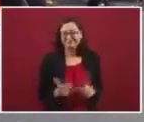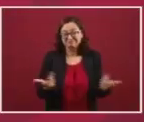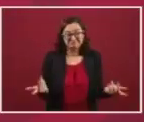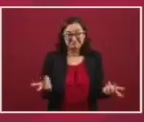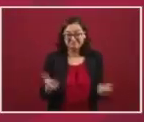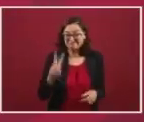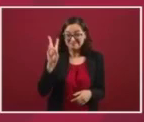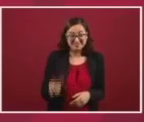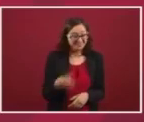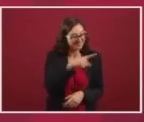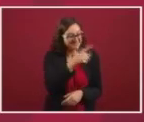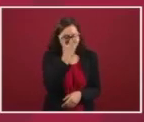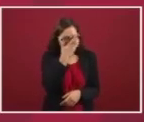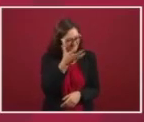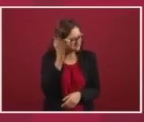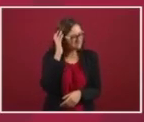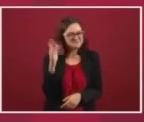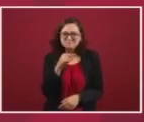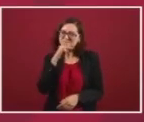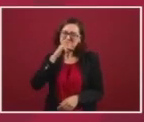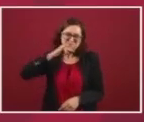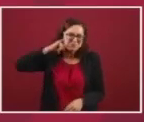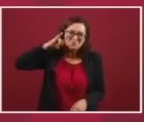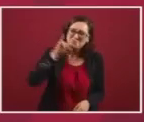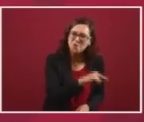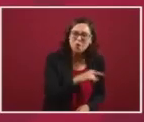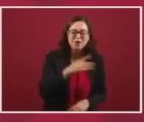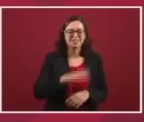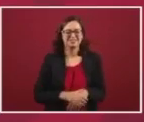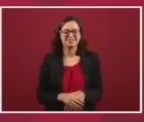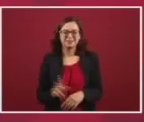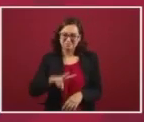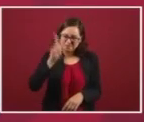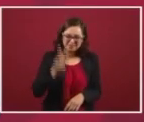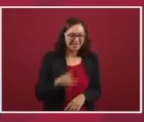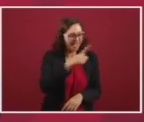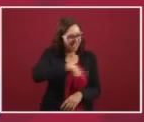son muy hipócritas. Esa es la verdadera doctrina